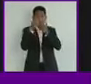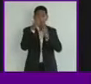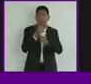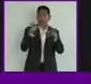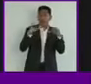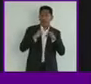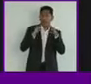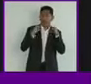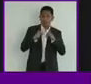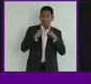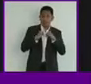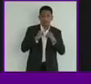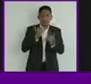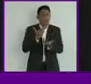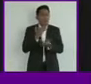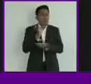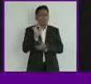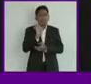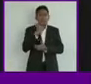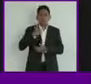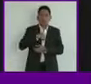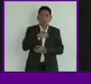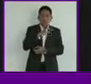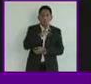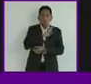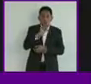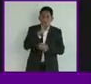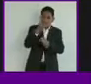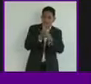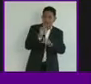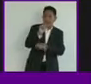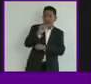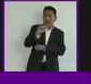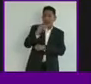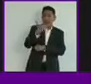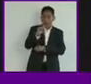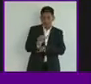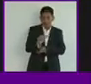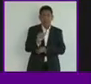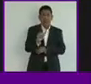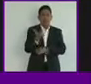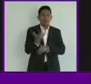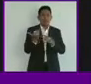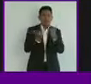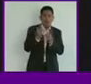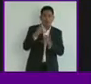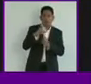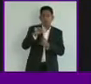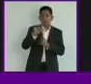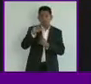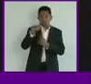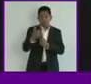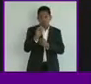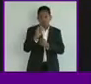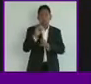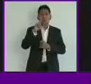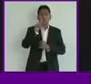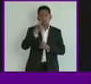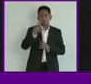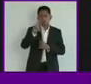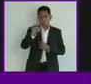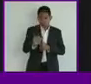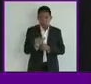adolescencia. Y podríamos invitar a Maya, que le generó mucha inquietud, incluso repetir con Irving, con Diego y con Sua, si se prestan y quieren,